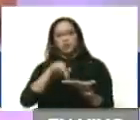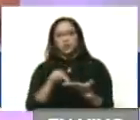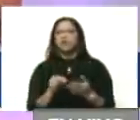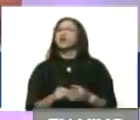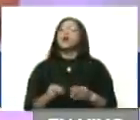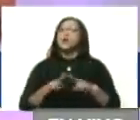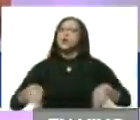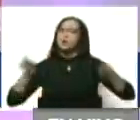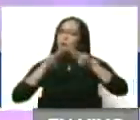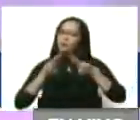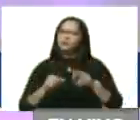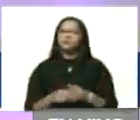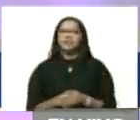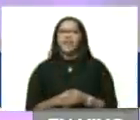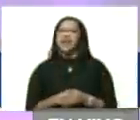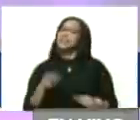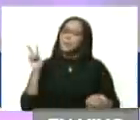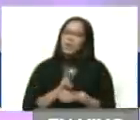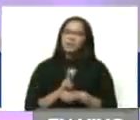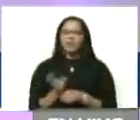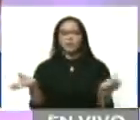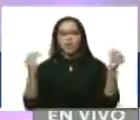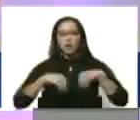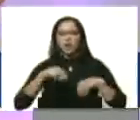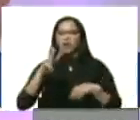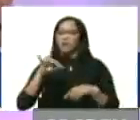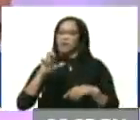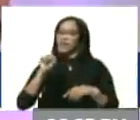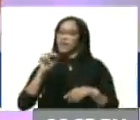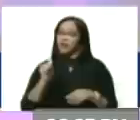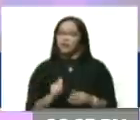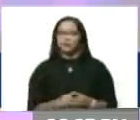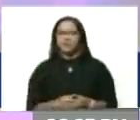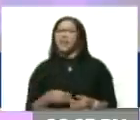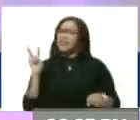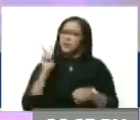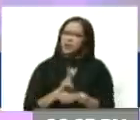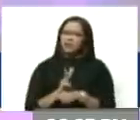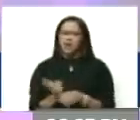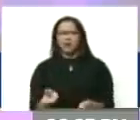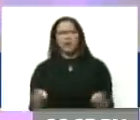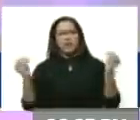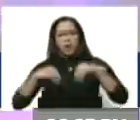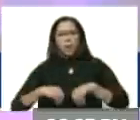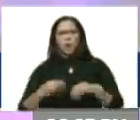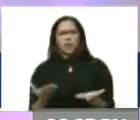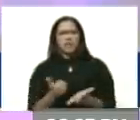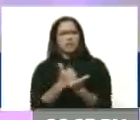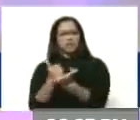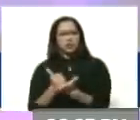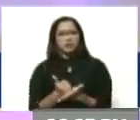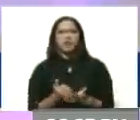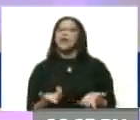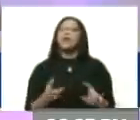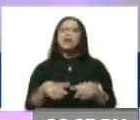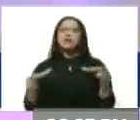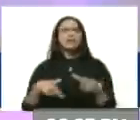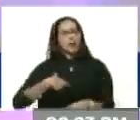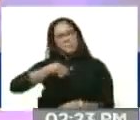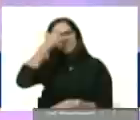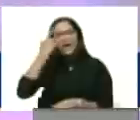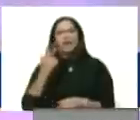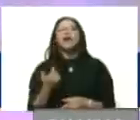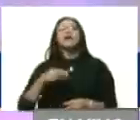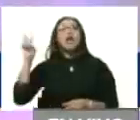están violentando la Convención de Viena, el Tratado de Inmunidades y Privilegios. Es realmente una situación vergonzosa y